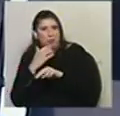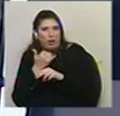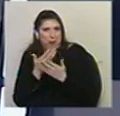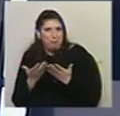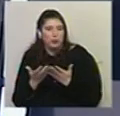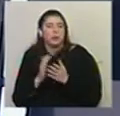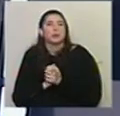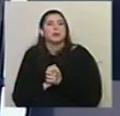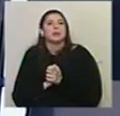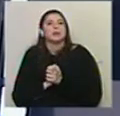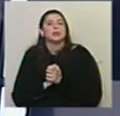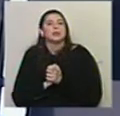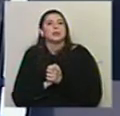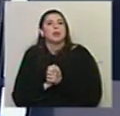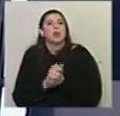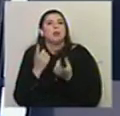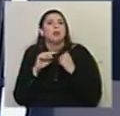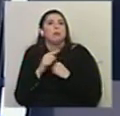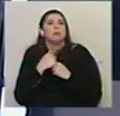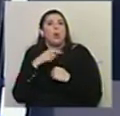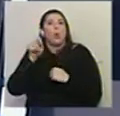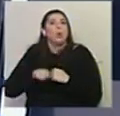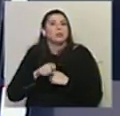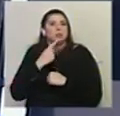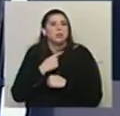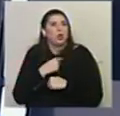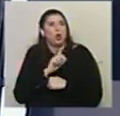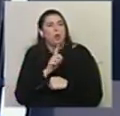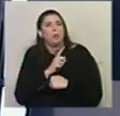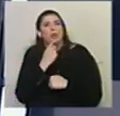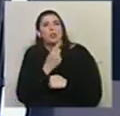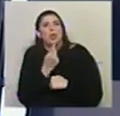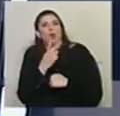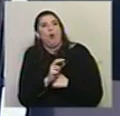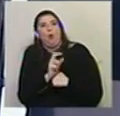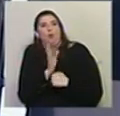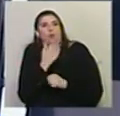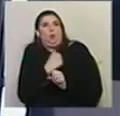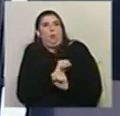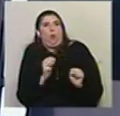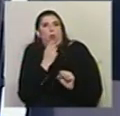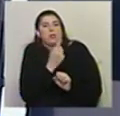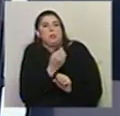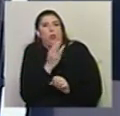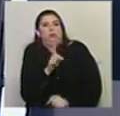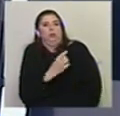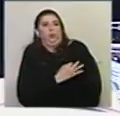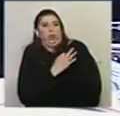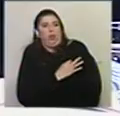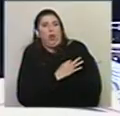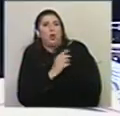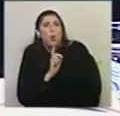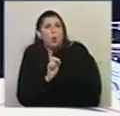pero yo no puedo denegar porque es la vida. Yo digo, no, no, pero no es la vida. La vida es que seguro que no. Claro.